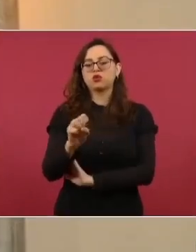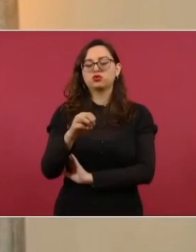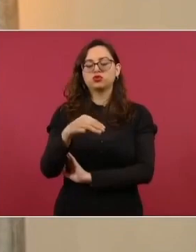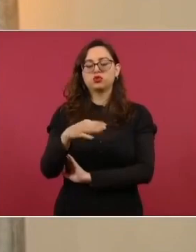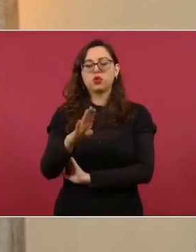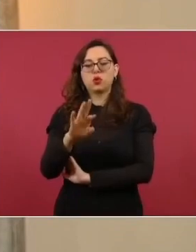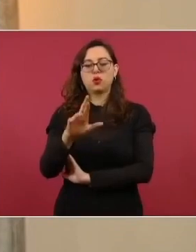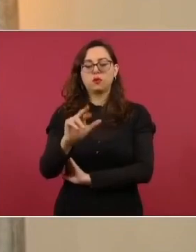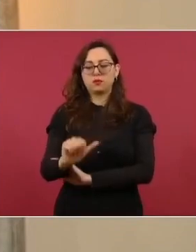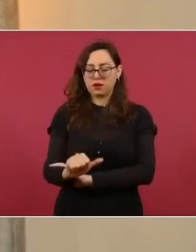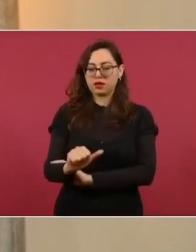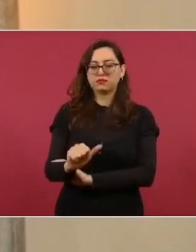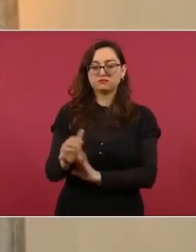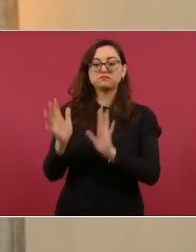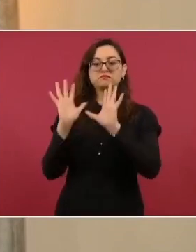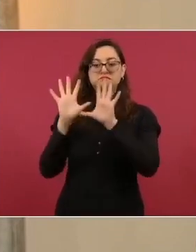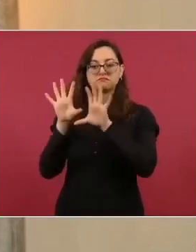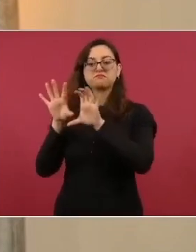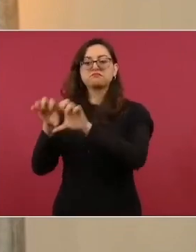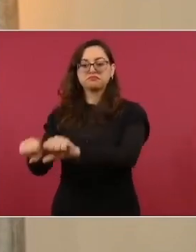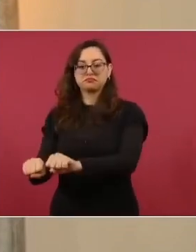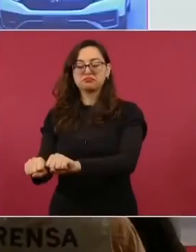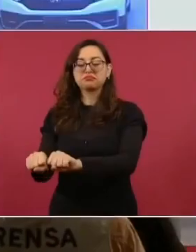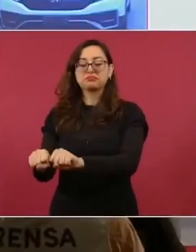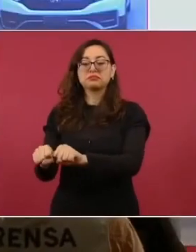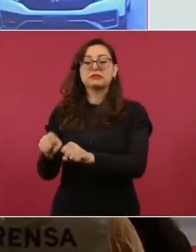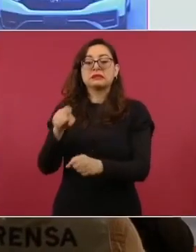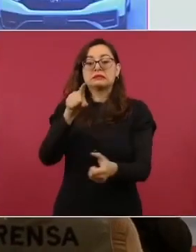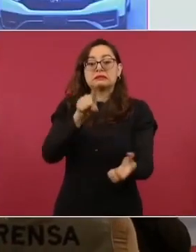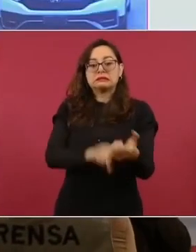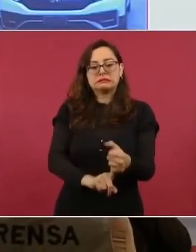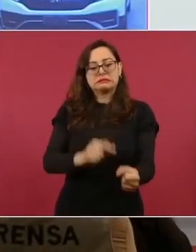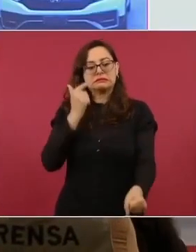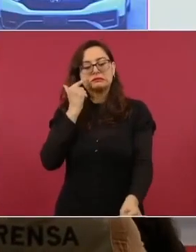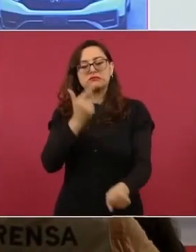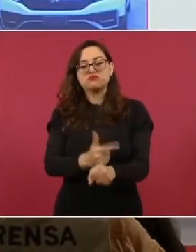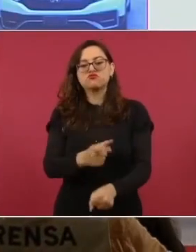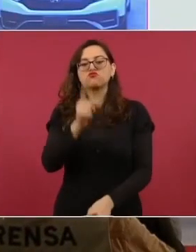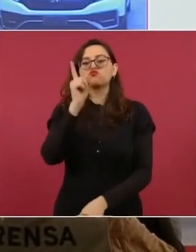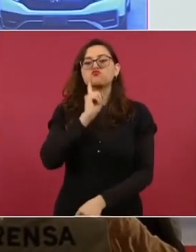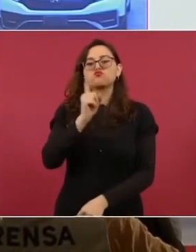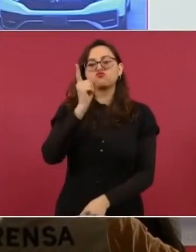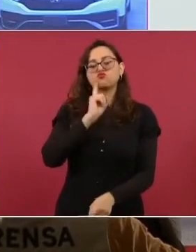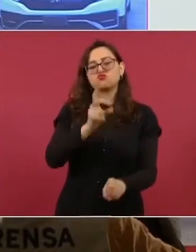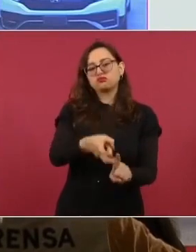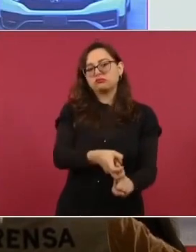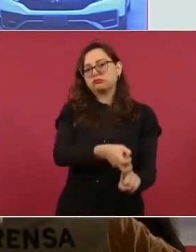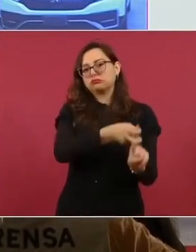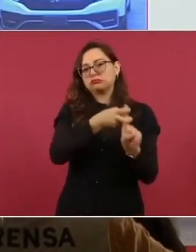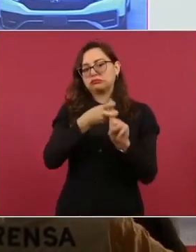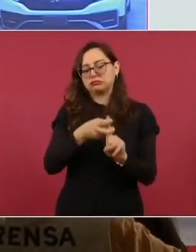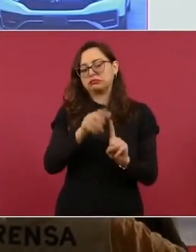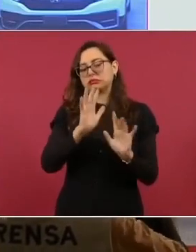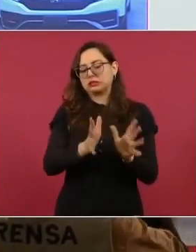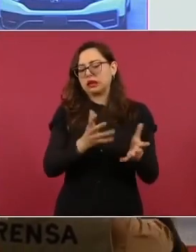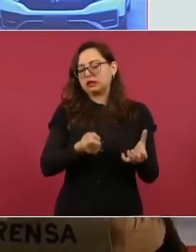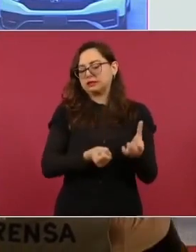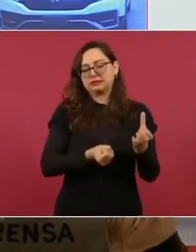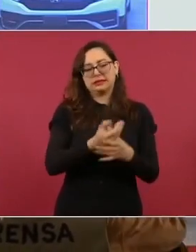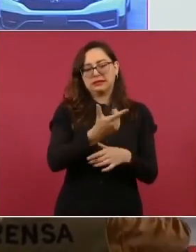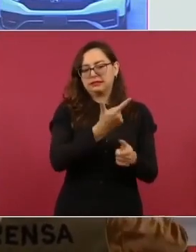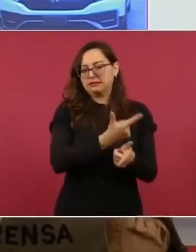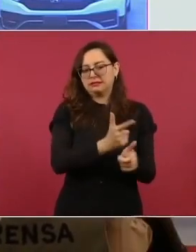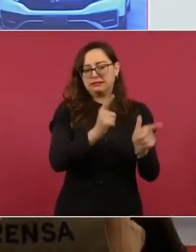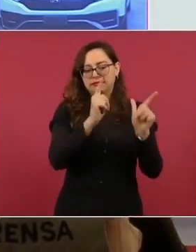Se le detuvo y se rescató una mujer a quien tenía privada de la libertad y ya fue puesto a disposición de la Fiscalía General de la